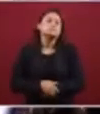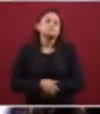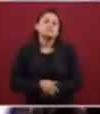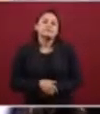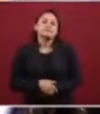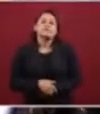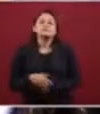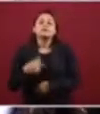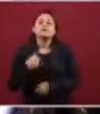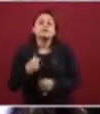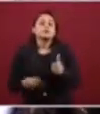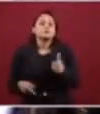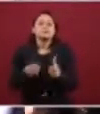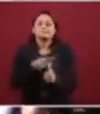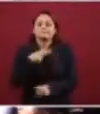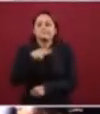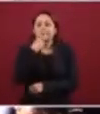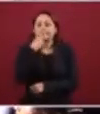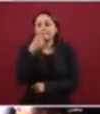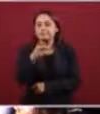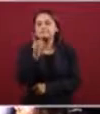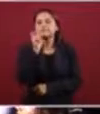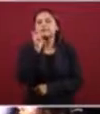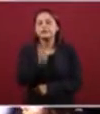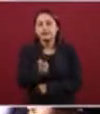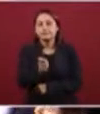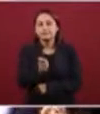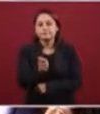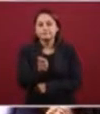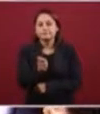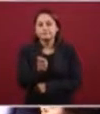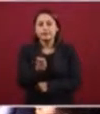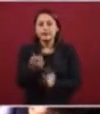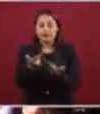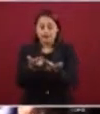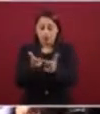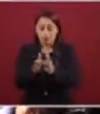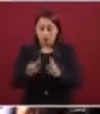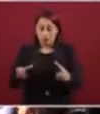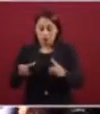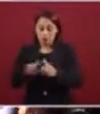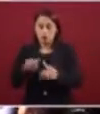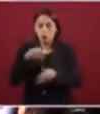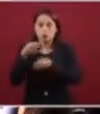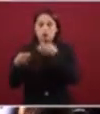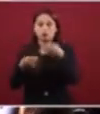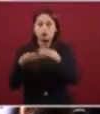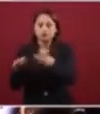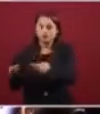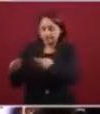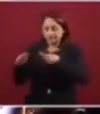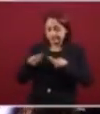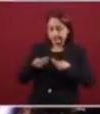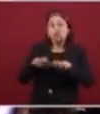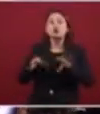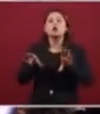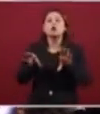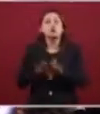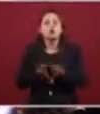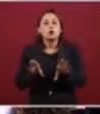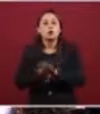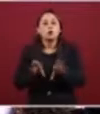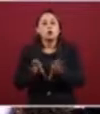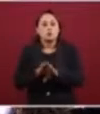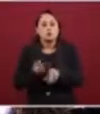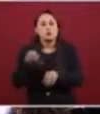Antes que nada, quisiera decir que cómo recibimos la agencia, ¿no? Cómo fue la entrega-recepción